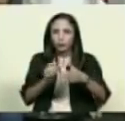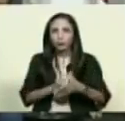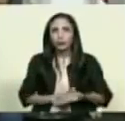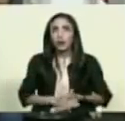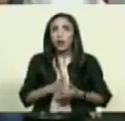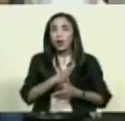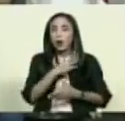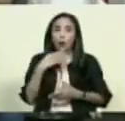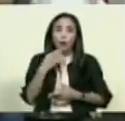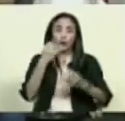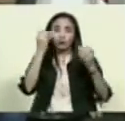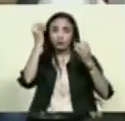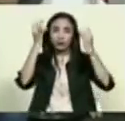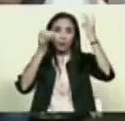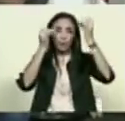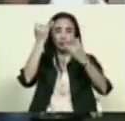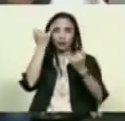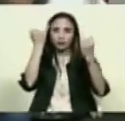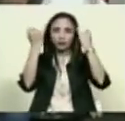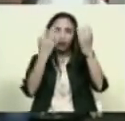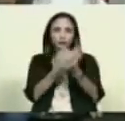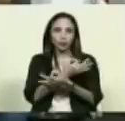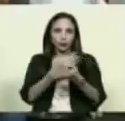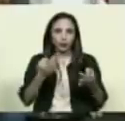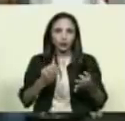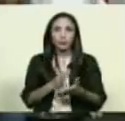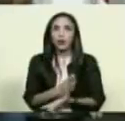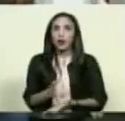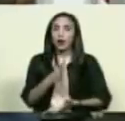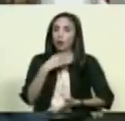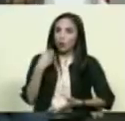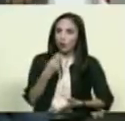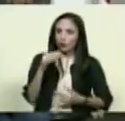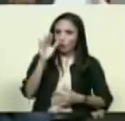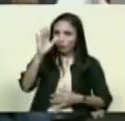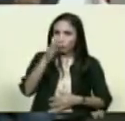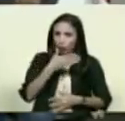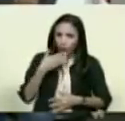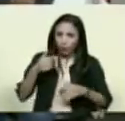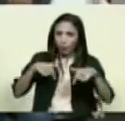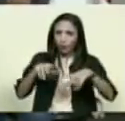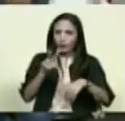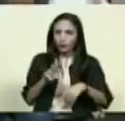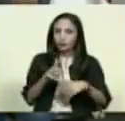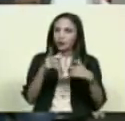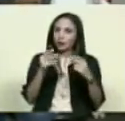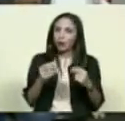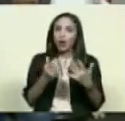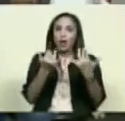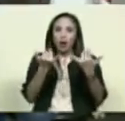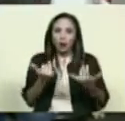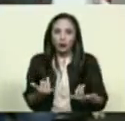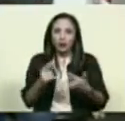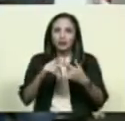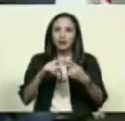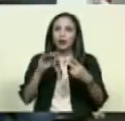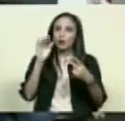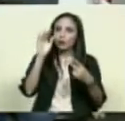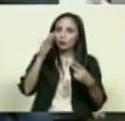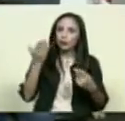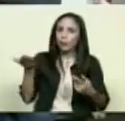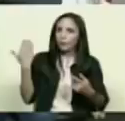estos jóvenes. Porque como usted lo dice, los jóvenes no son el futuro nada más. Los jóvenes son el presente y lo están